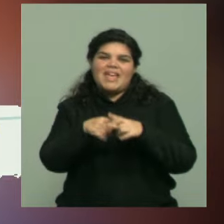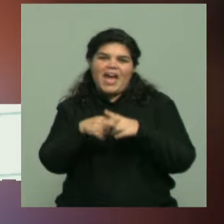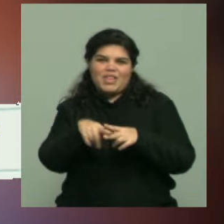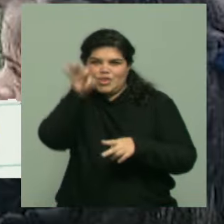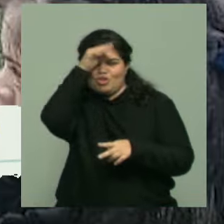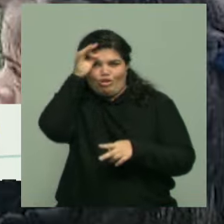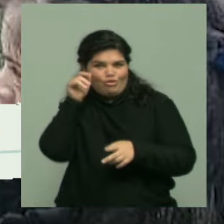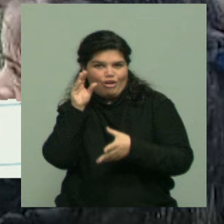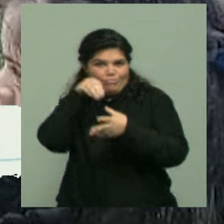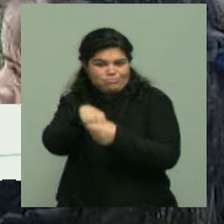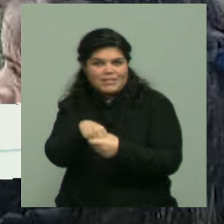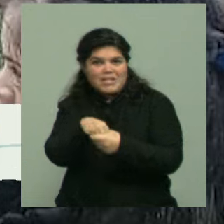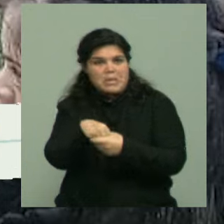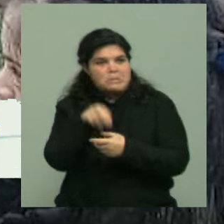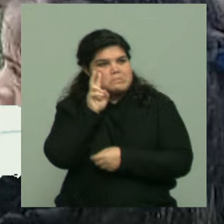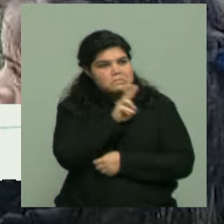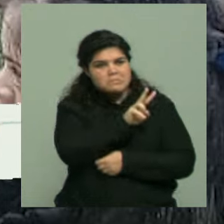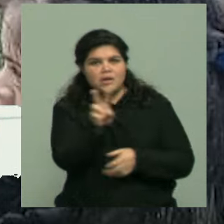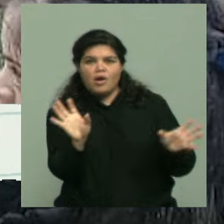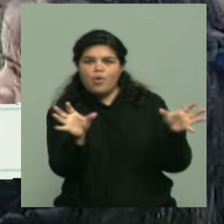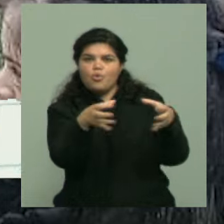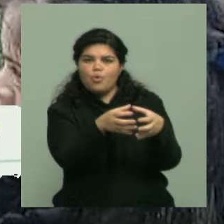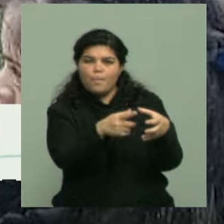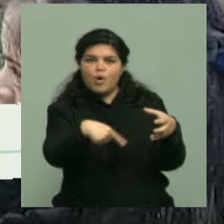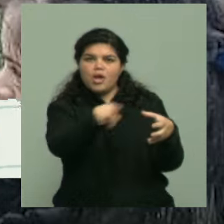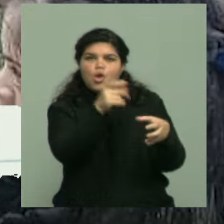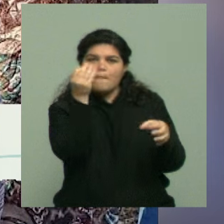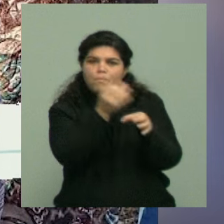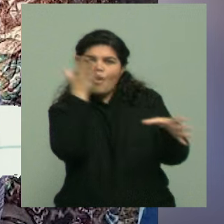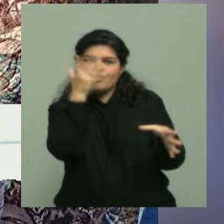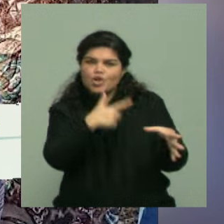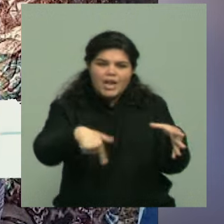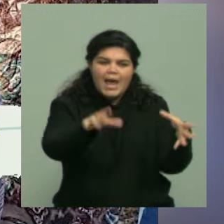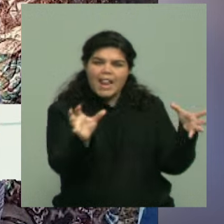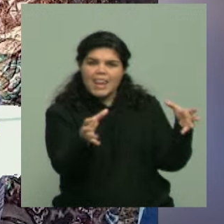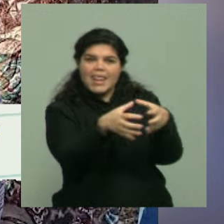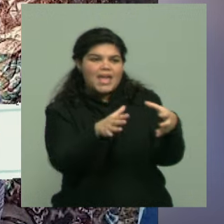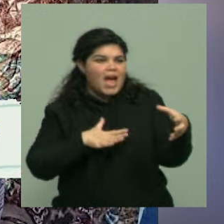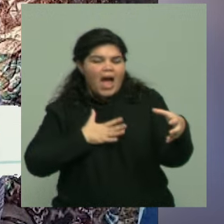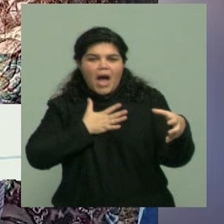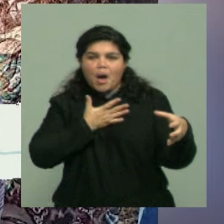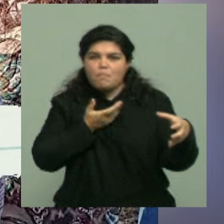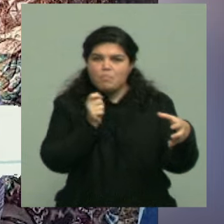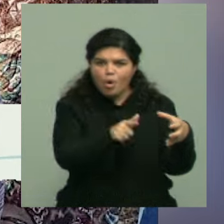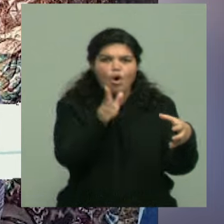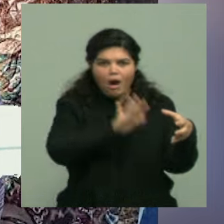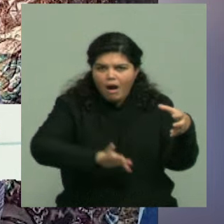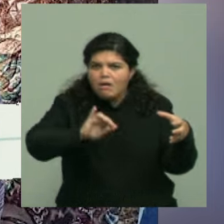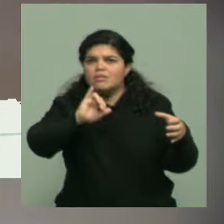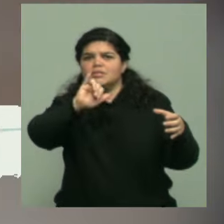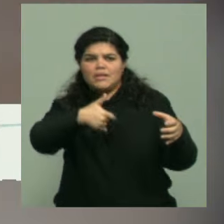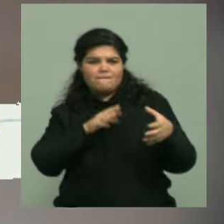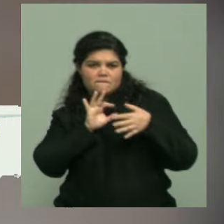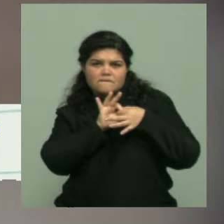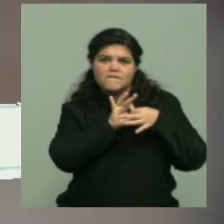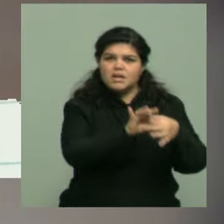La posibilidad de ver un grupo, un elenco profesional que ama lo que hace y que lo único que necesita